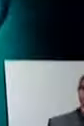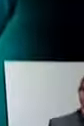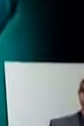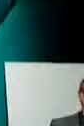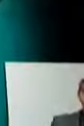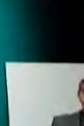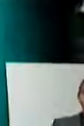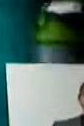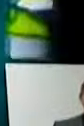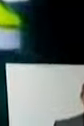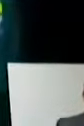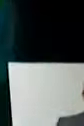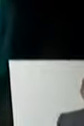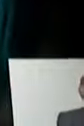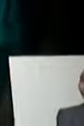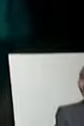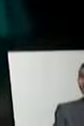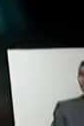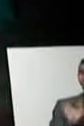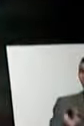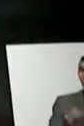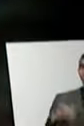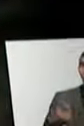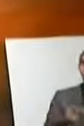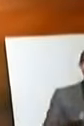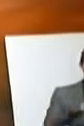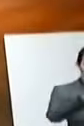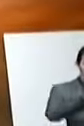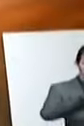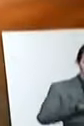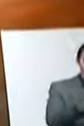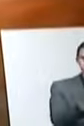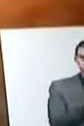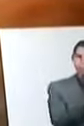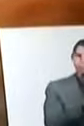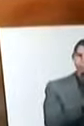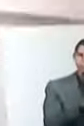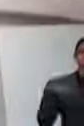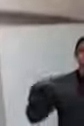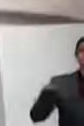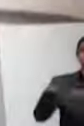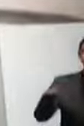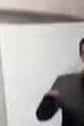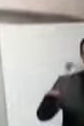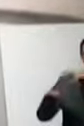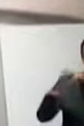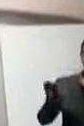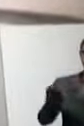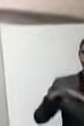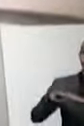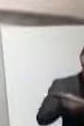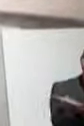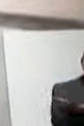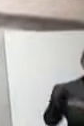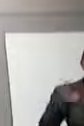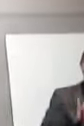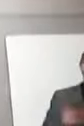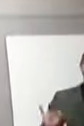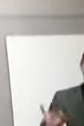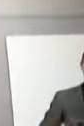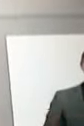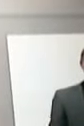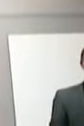que es el responsable de la desinfección de todos los vehículos que circulen hacia la ciudad. El aislamiento social tiene que contribuir